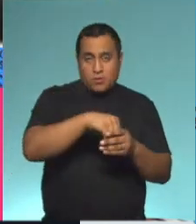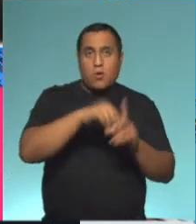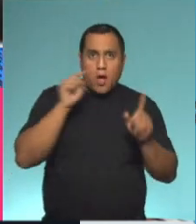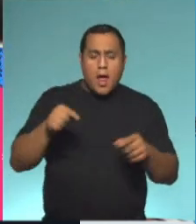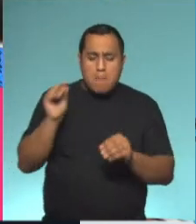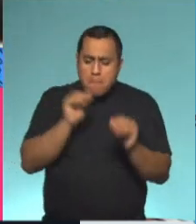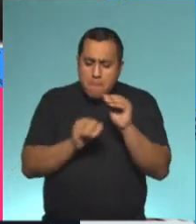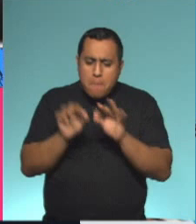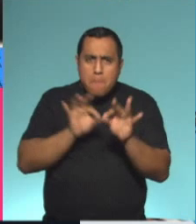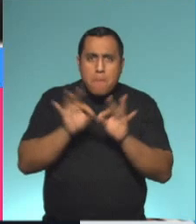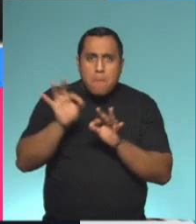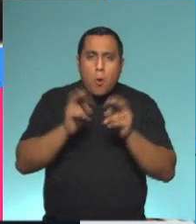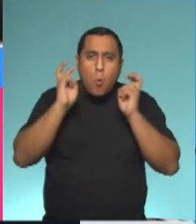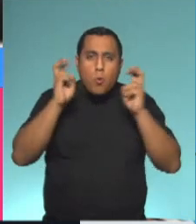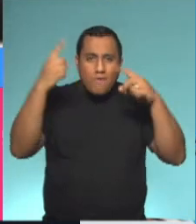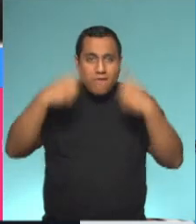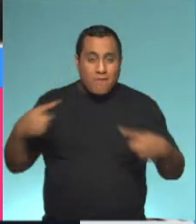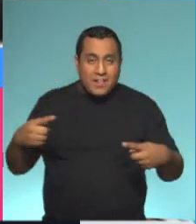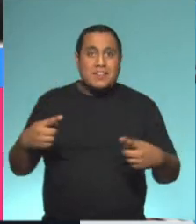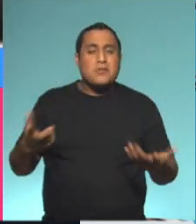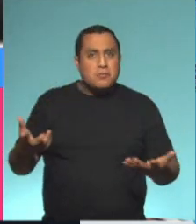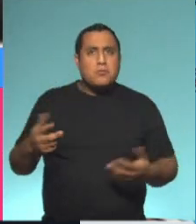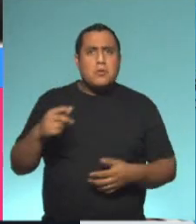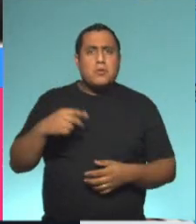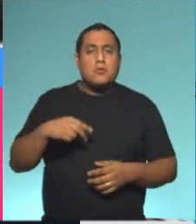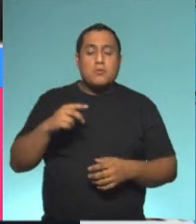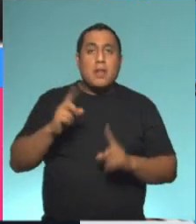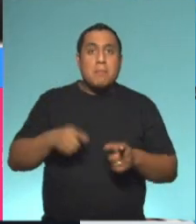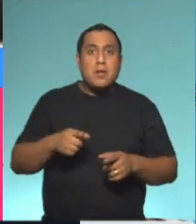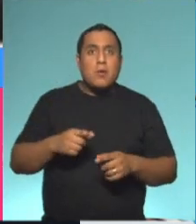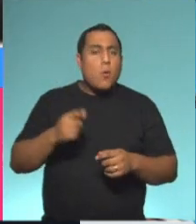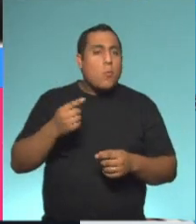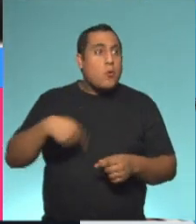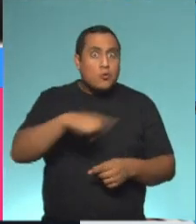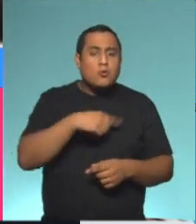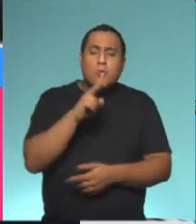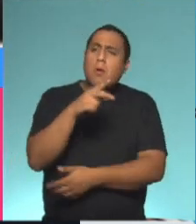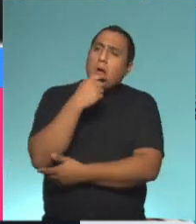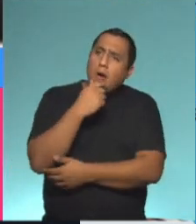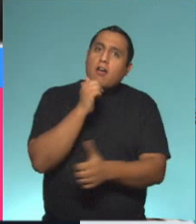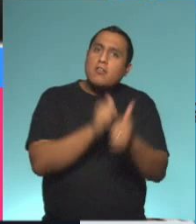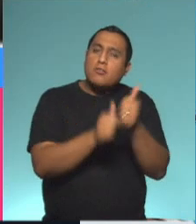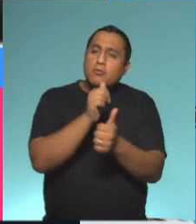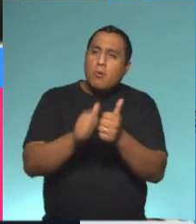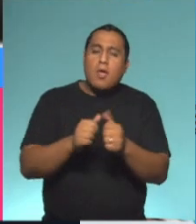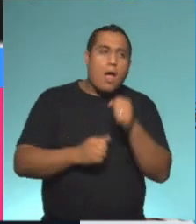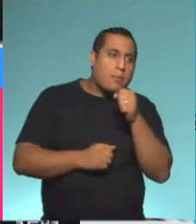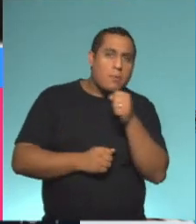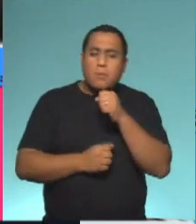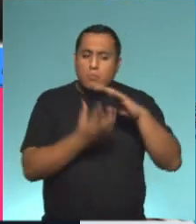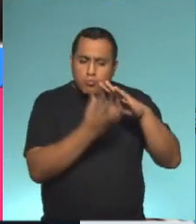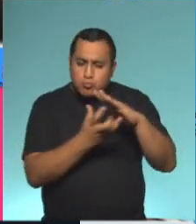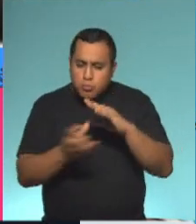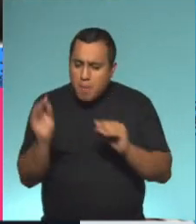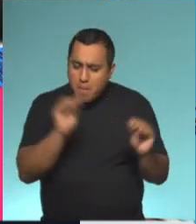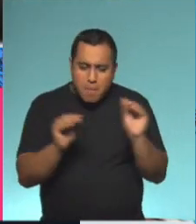mismo estar viendo de qué manera artesanal se va contando la historia, sí, es maravilloso. La verdad que es... Yo me siento